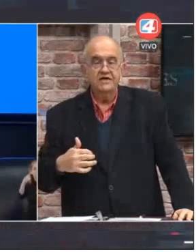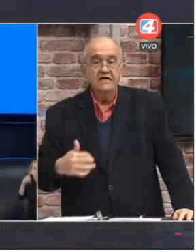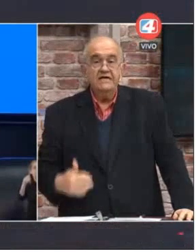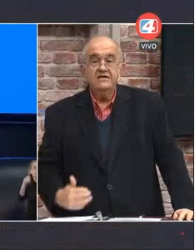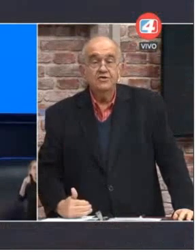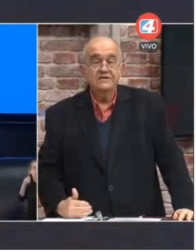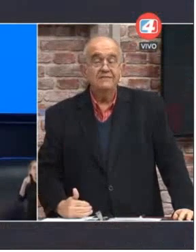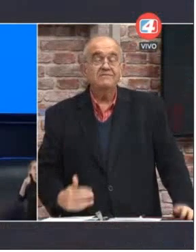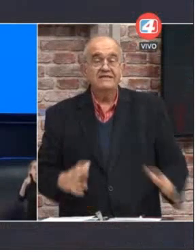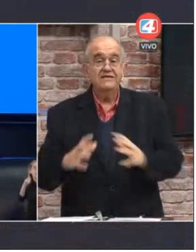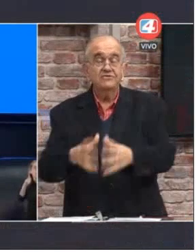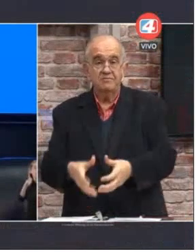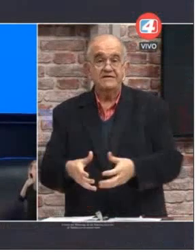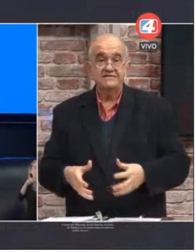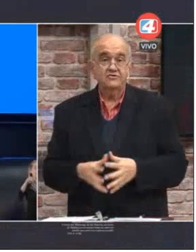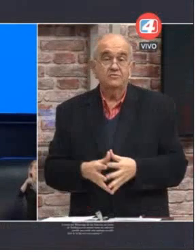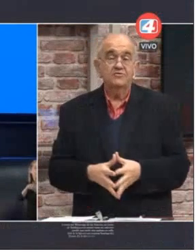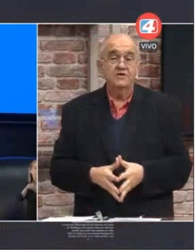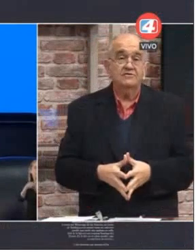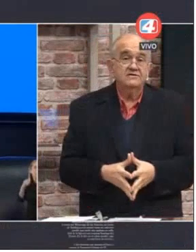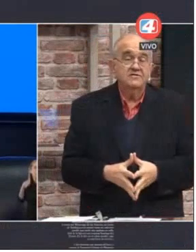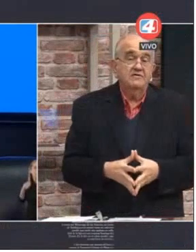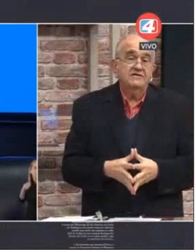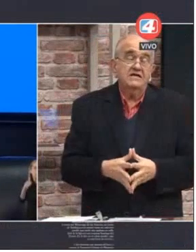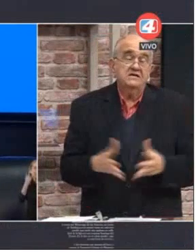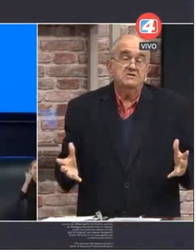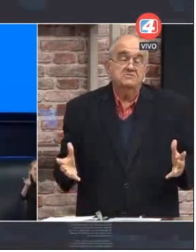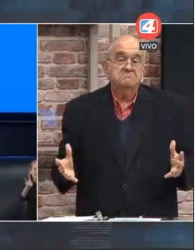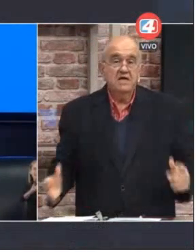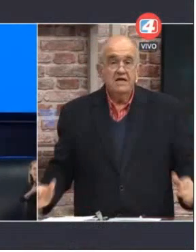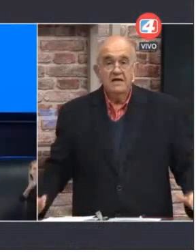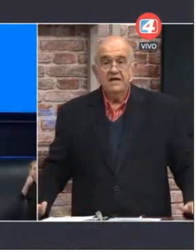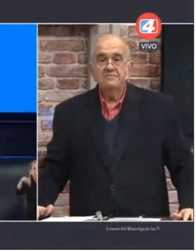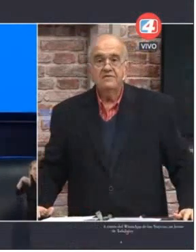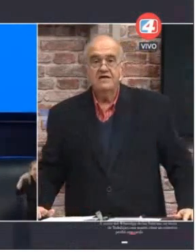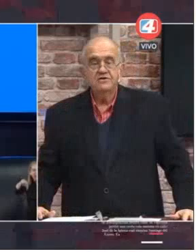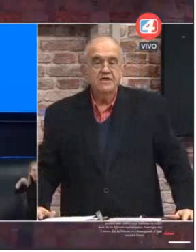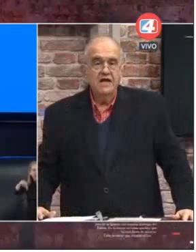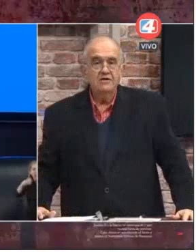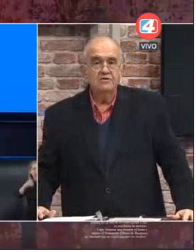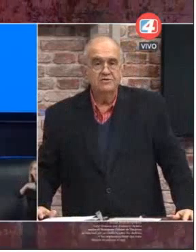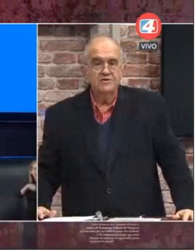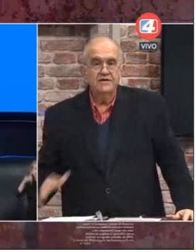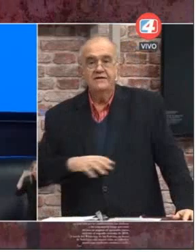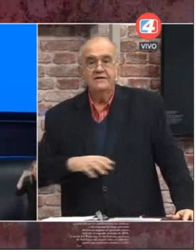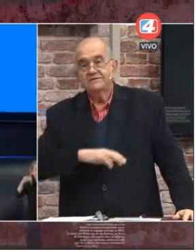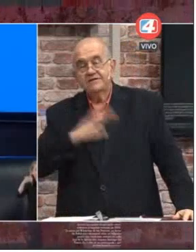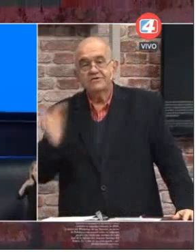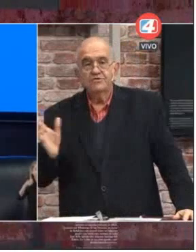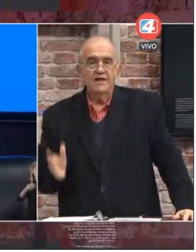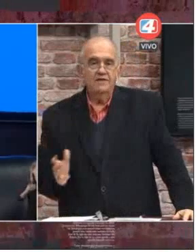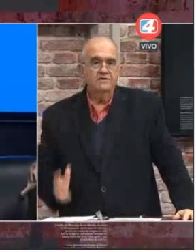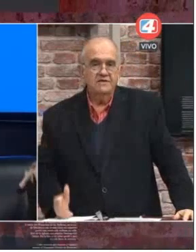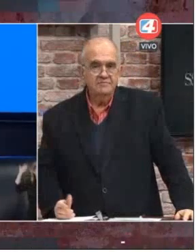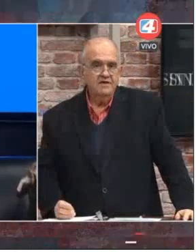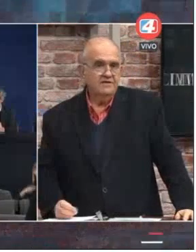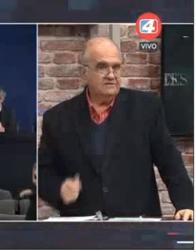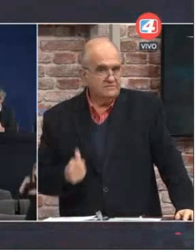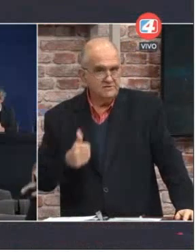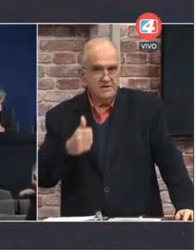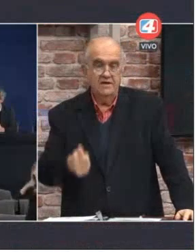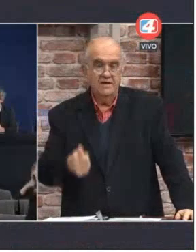y todos están pidiendo que pase esto pero claro sirve navata que quedó en el medio de algo donde de todos lados le tiran